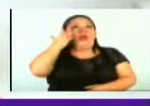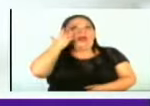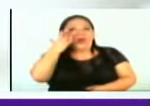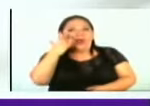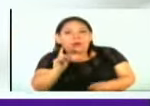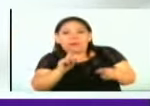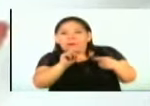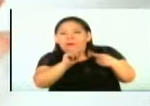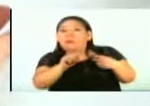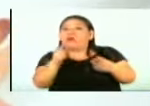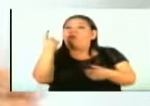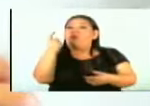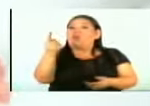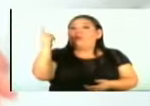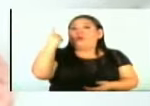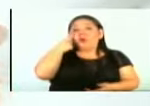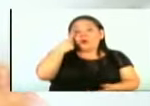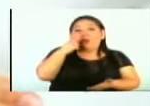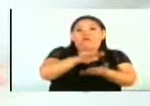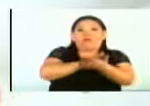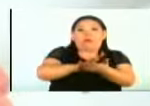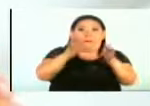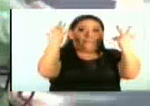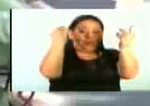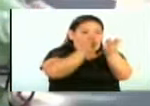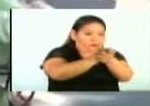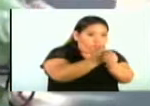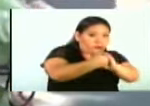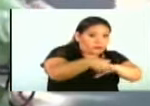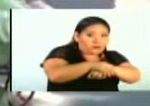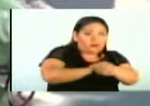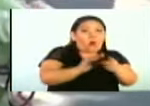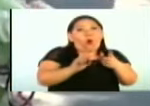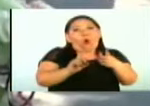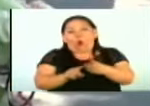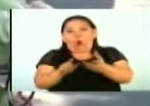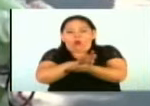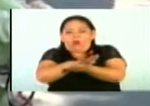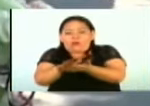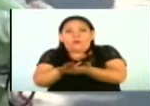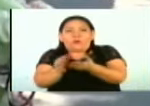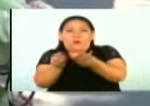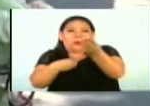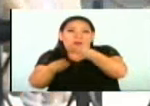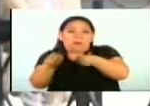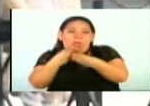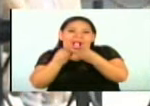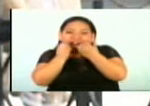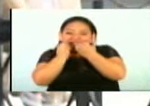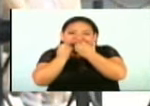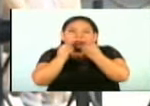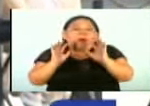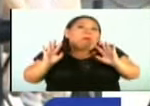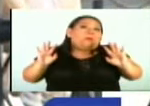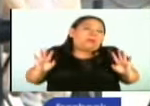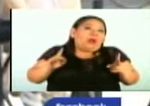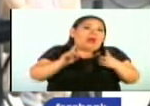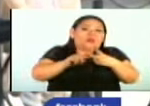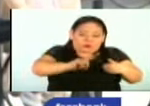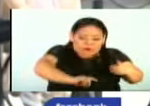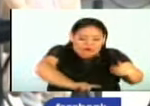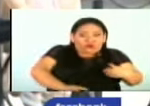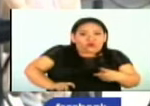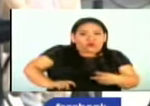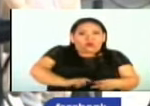cumple con medidas de higiene básicas como lavarse las manos o ingerir alimentos en mal estado con salmonela, bacteria que causa